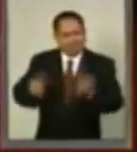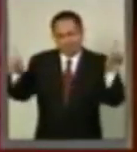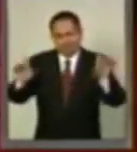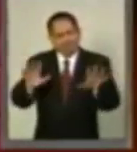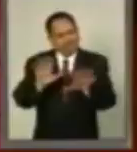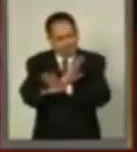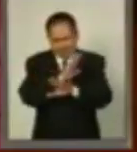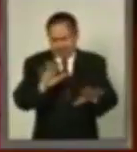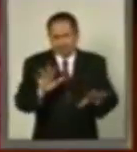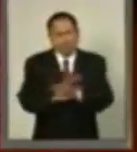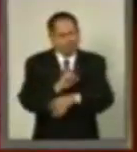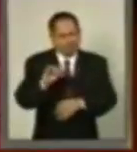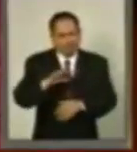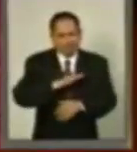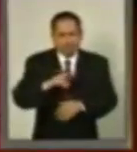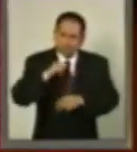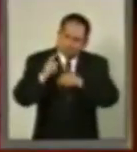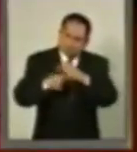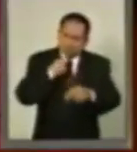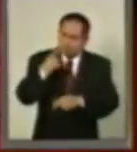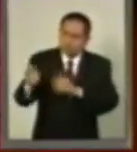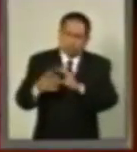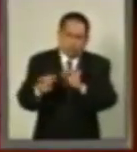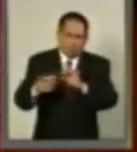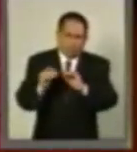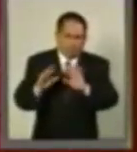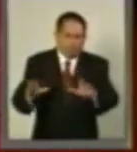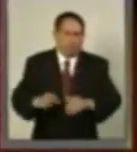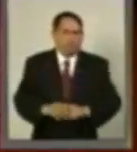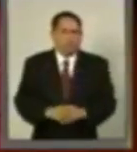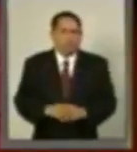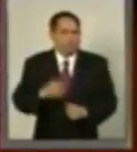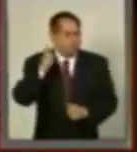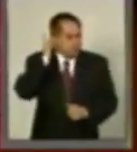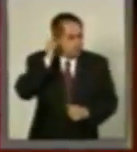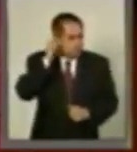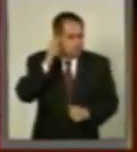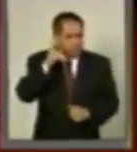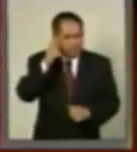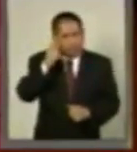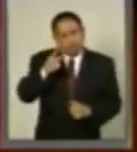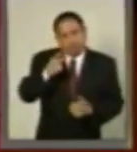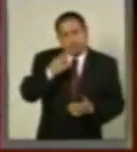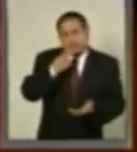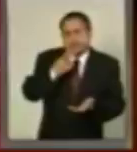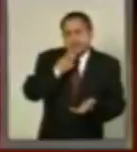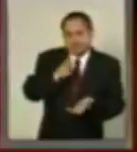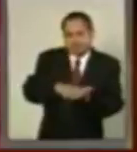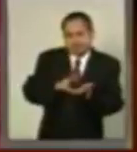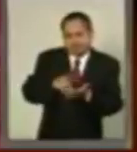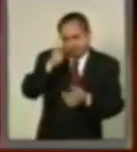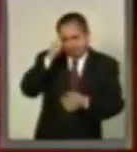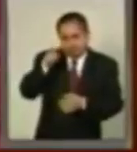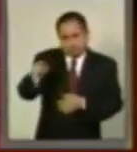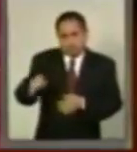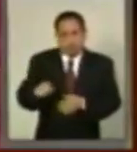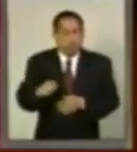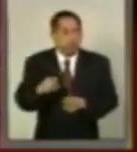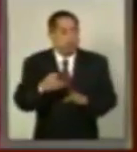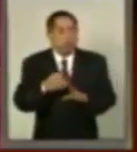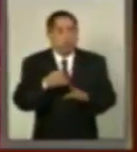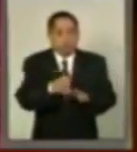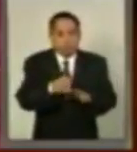Y yo quiero decirle que espero tenga valor para usted, que los propios